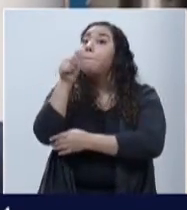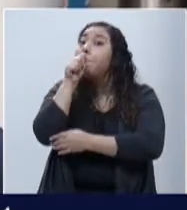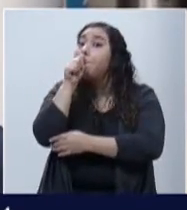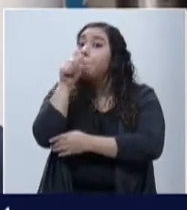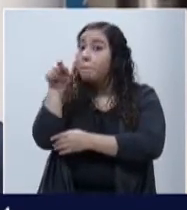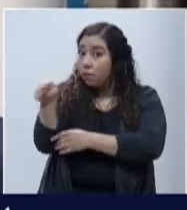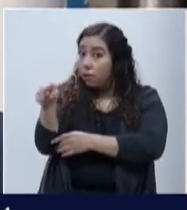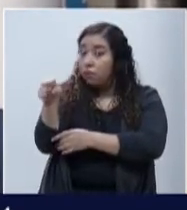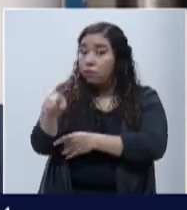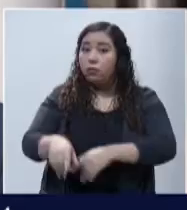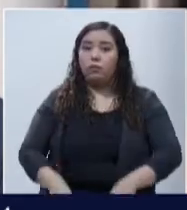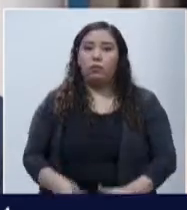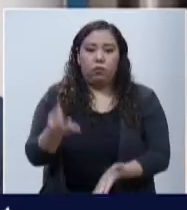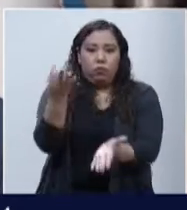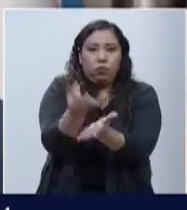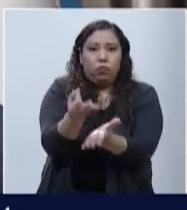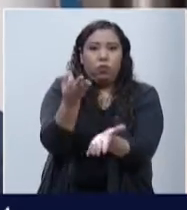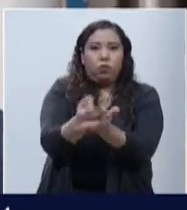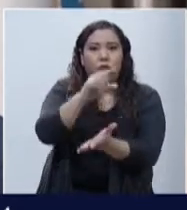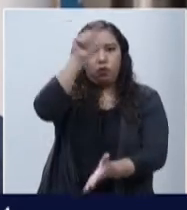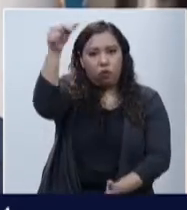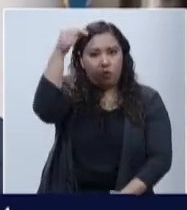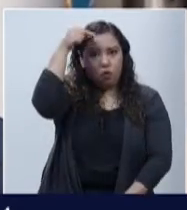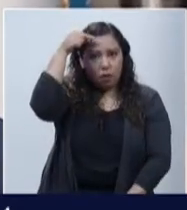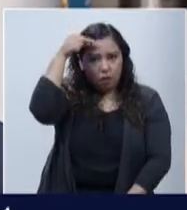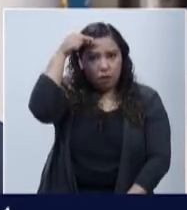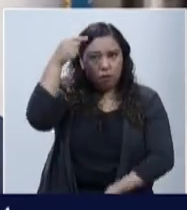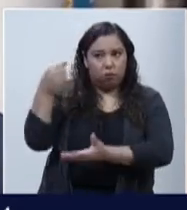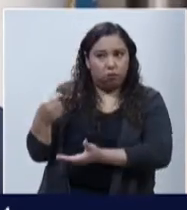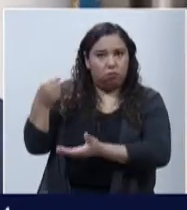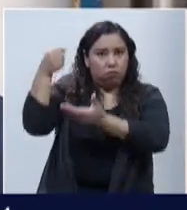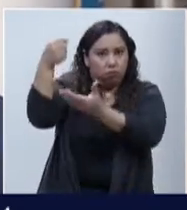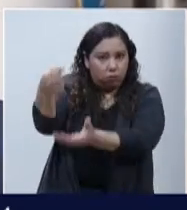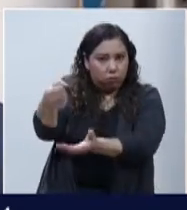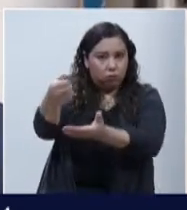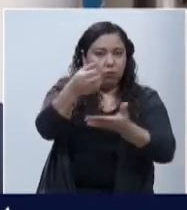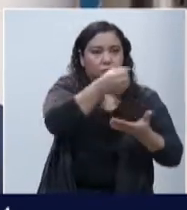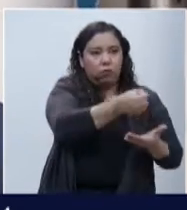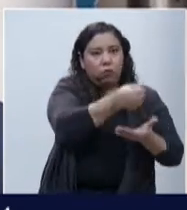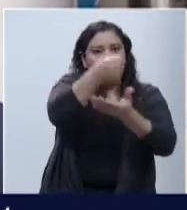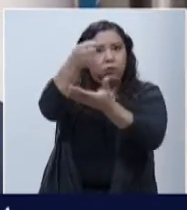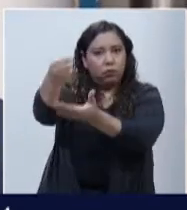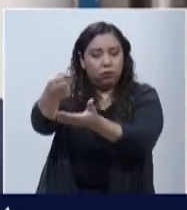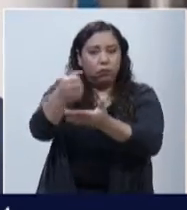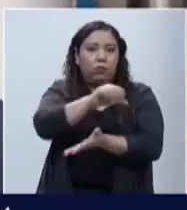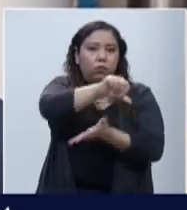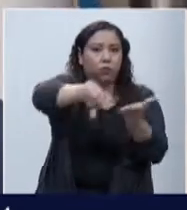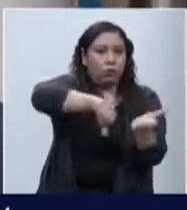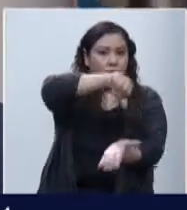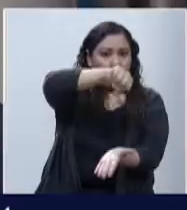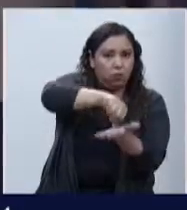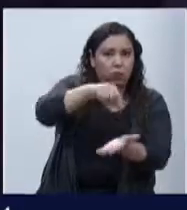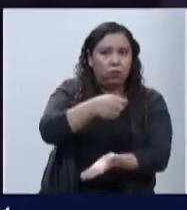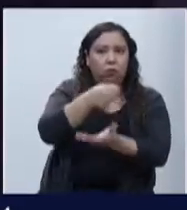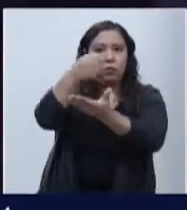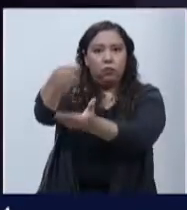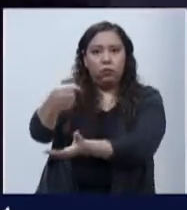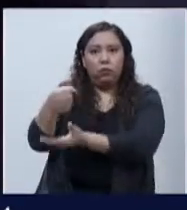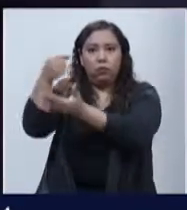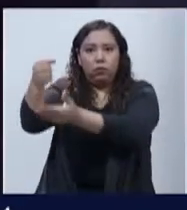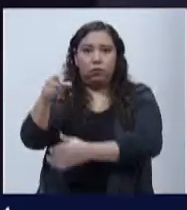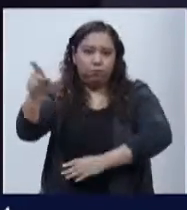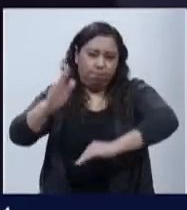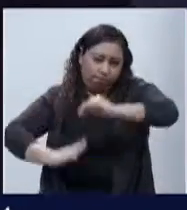capital público de los gobiernos nacionales o federales los gobiernos regionales y locales y esto ahora